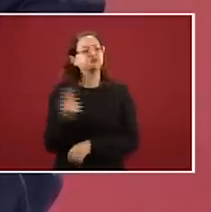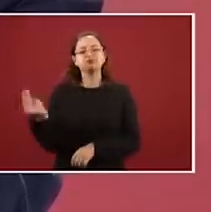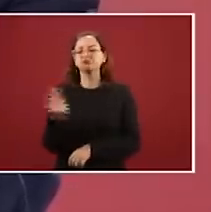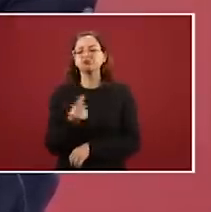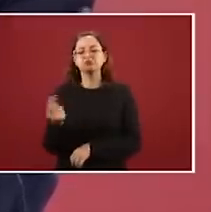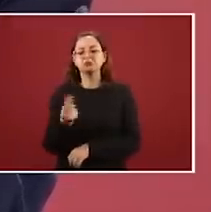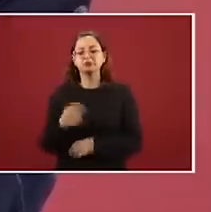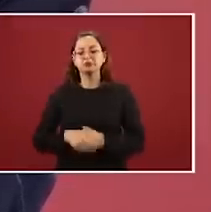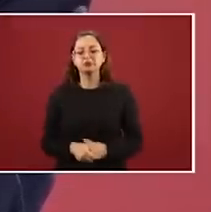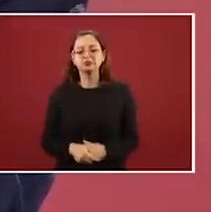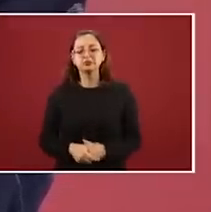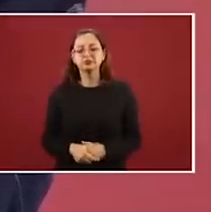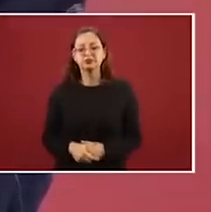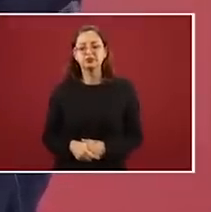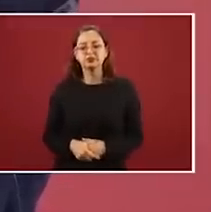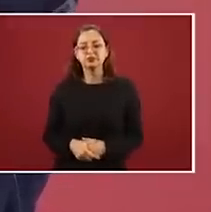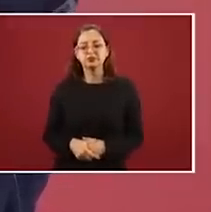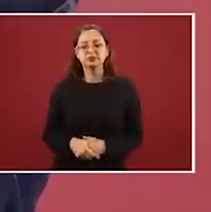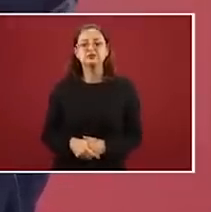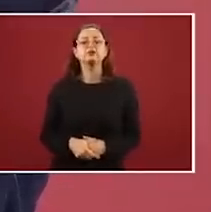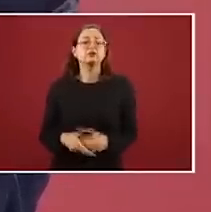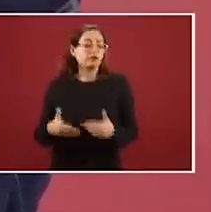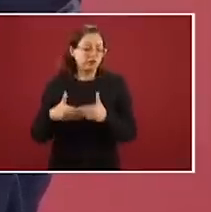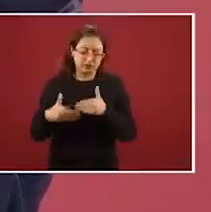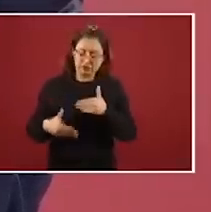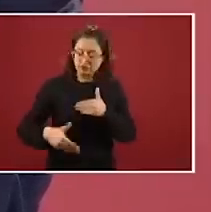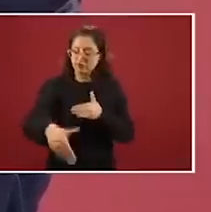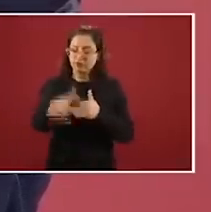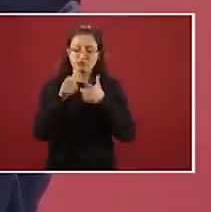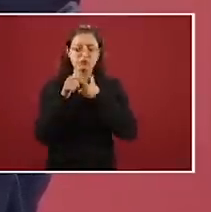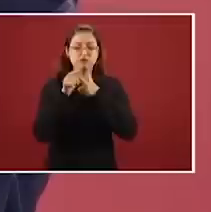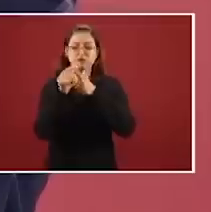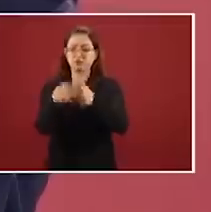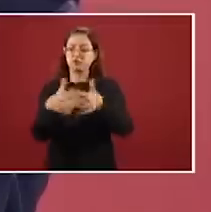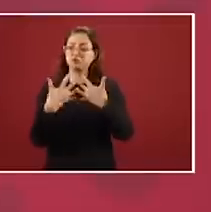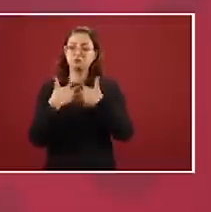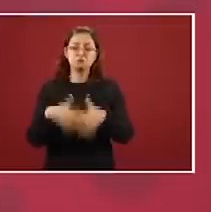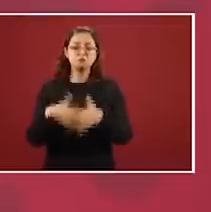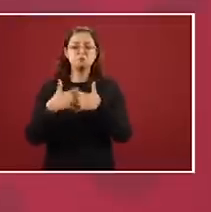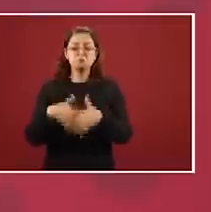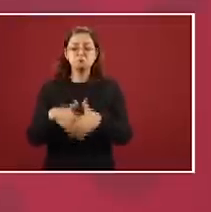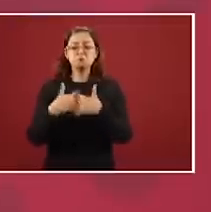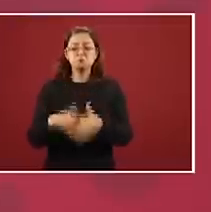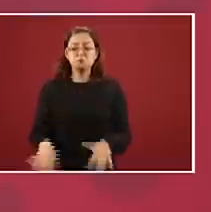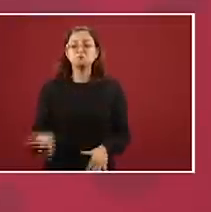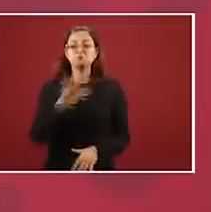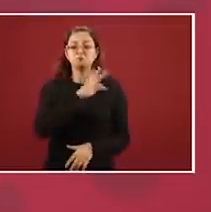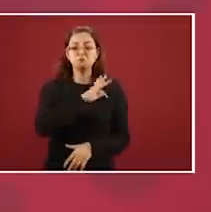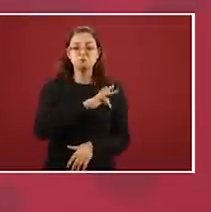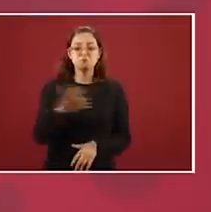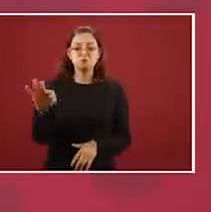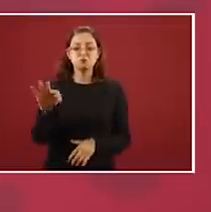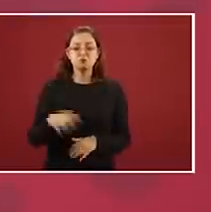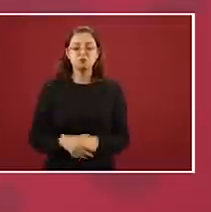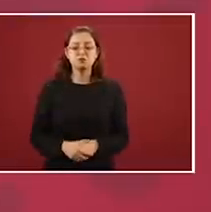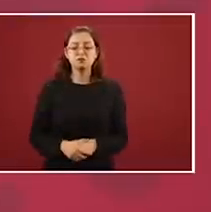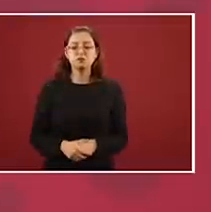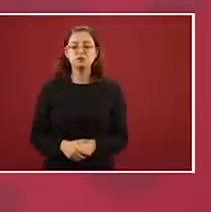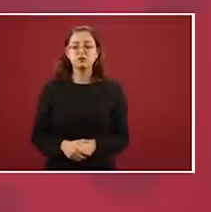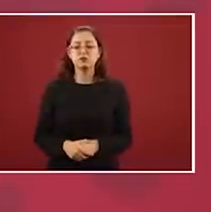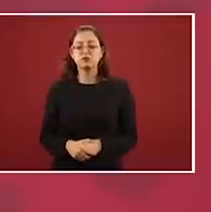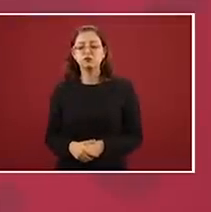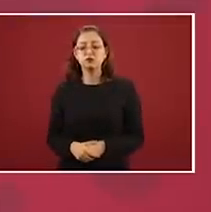Así es que se va a mantener este banco y va a tener